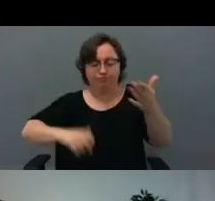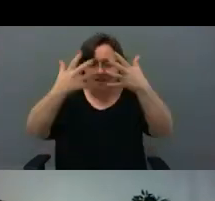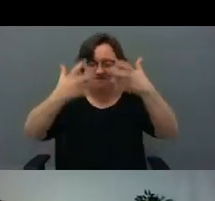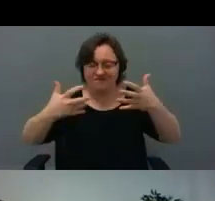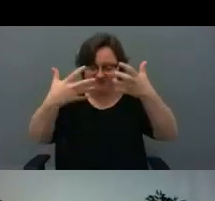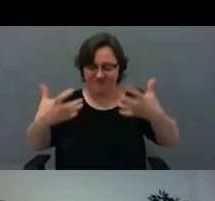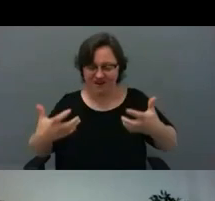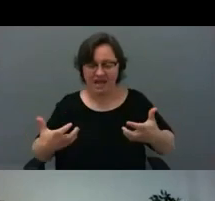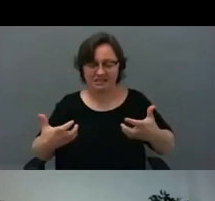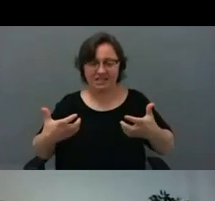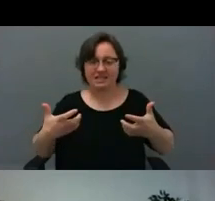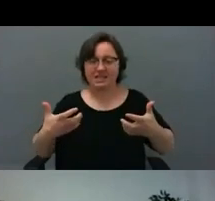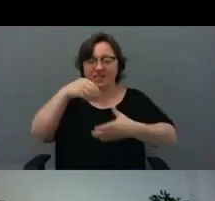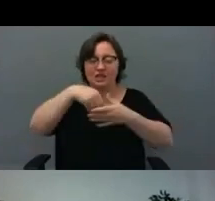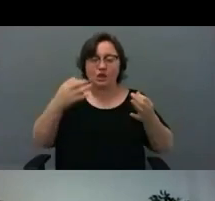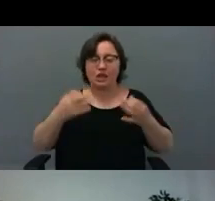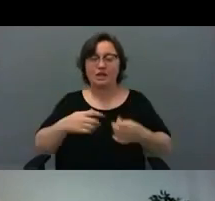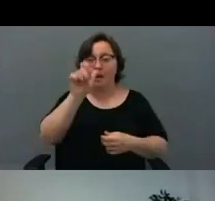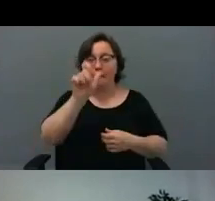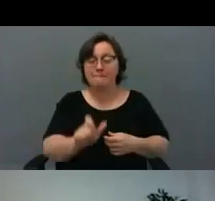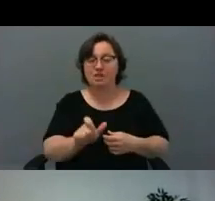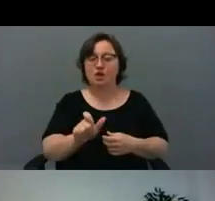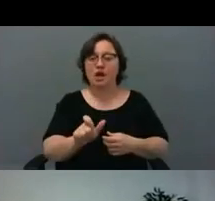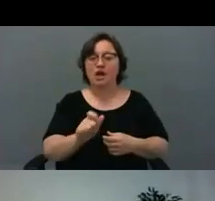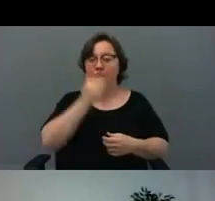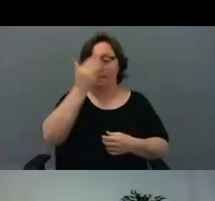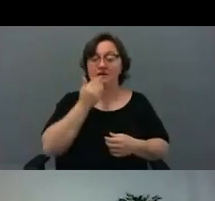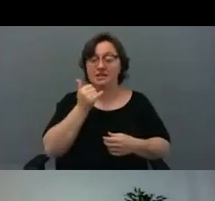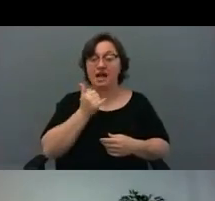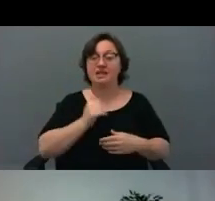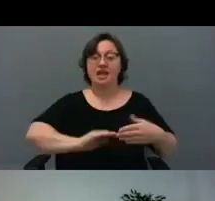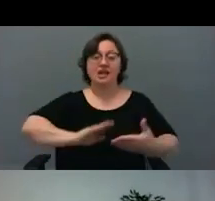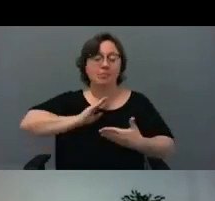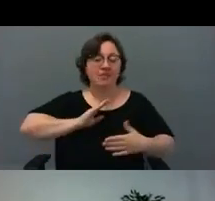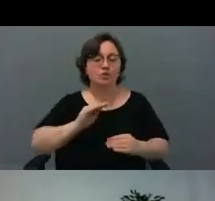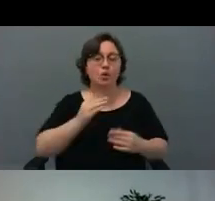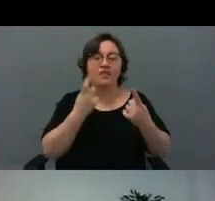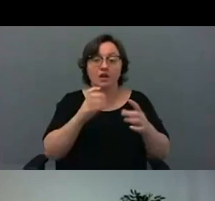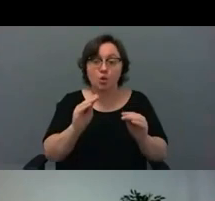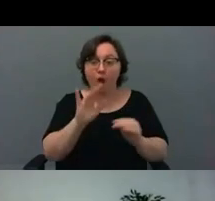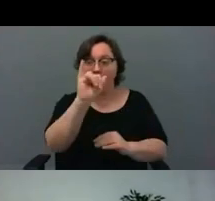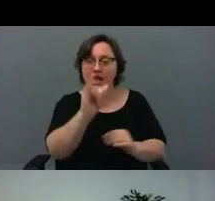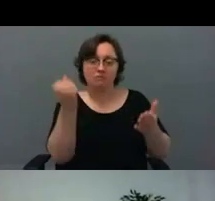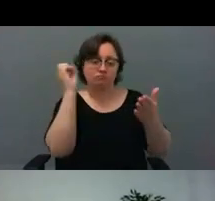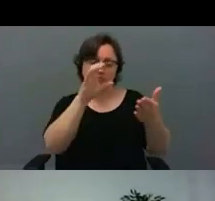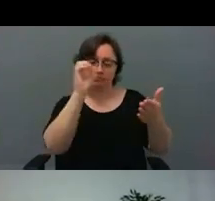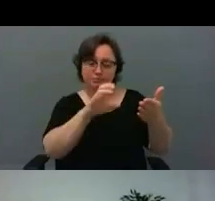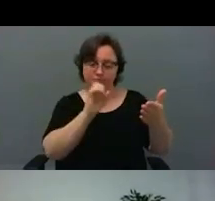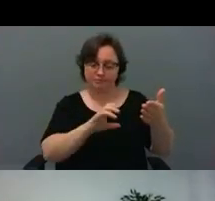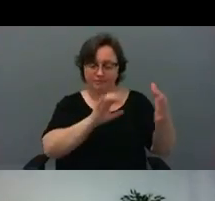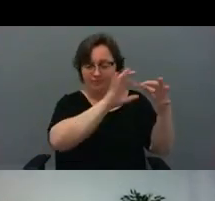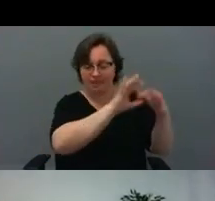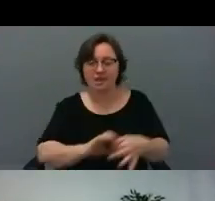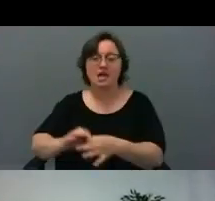analizan las capacidades y las necesidades de cada persona con parálisis cerebral y se van determinando y asociando